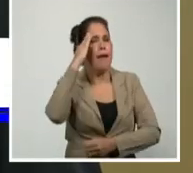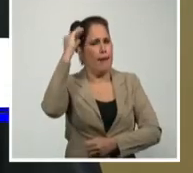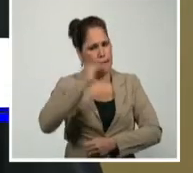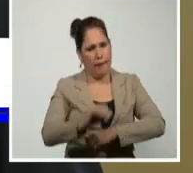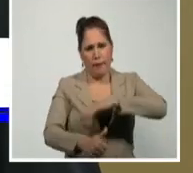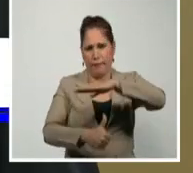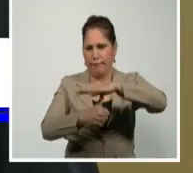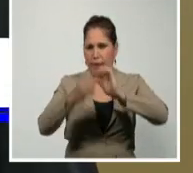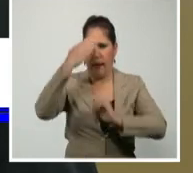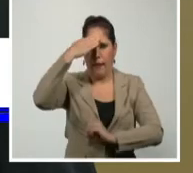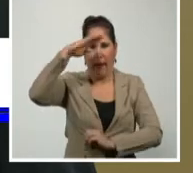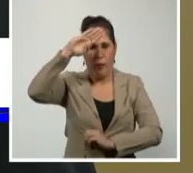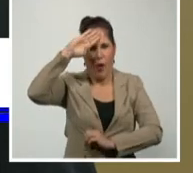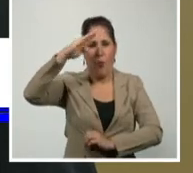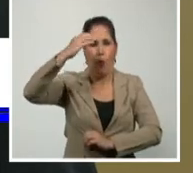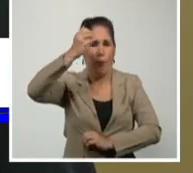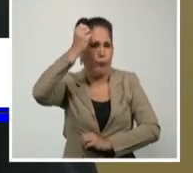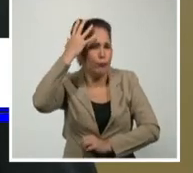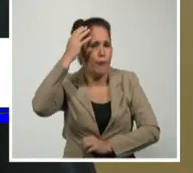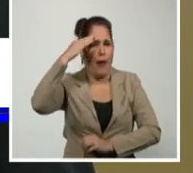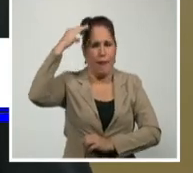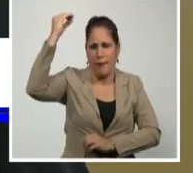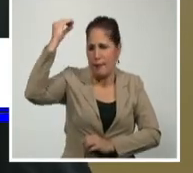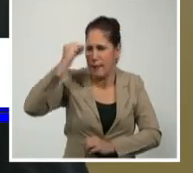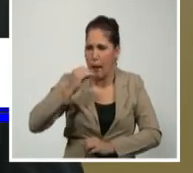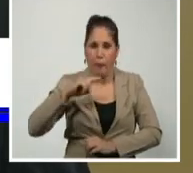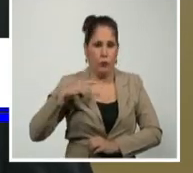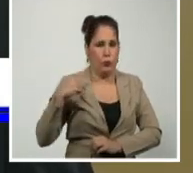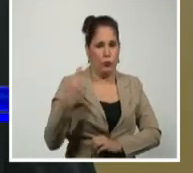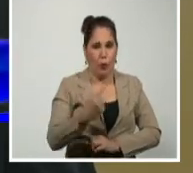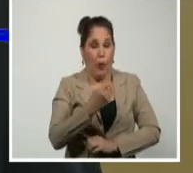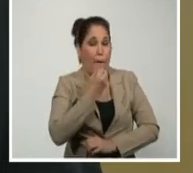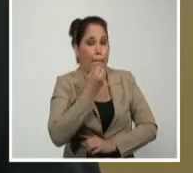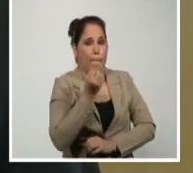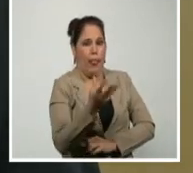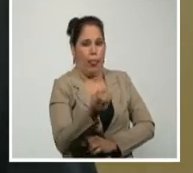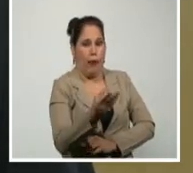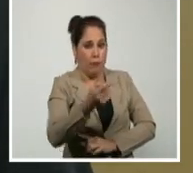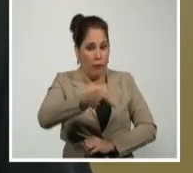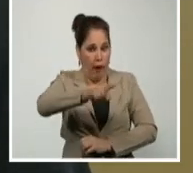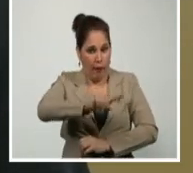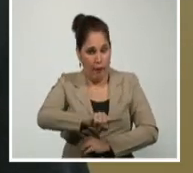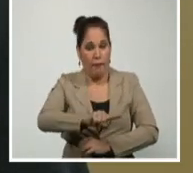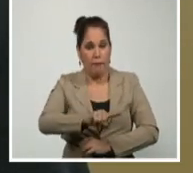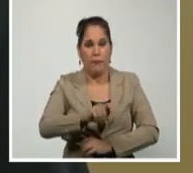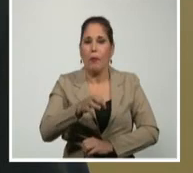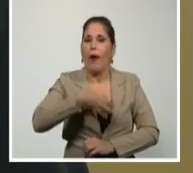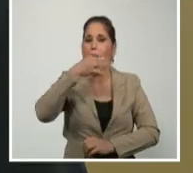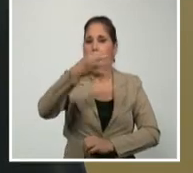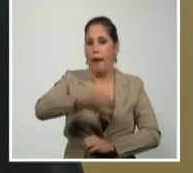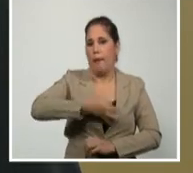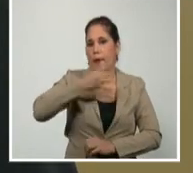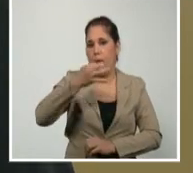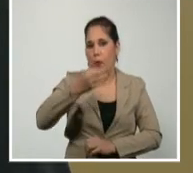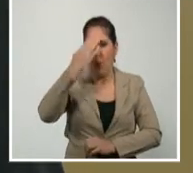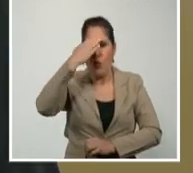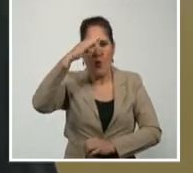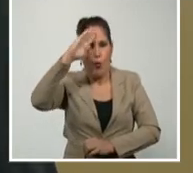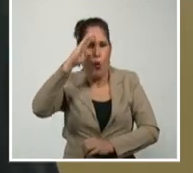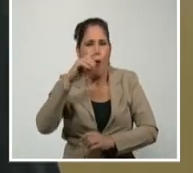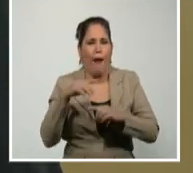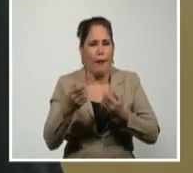Unidos, eso lo conoce el secretario de Estado, que mintió deliberadamente ayer al hacer la calificación, eso